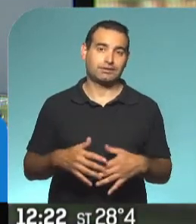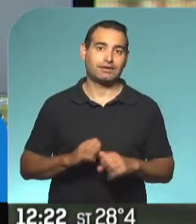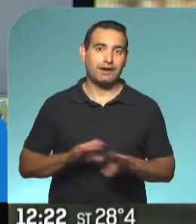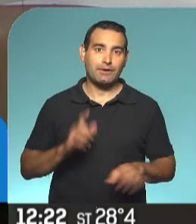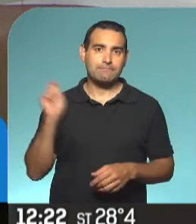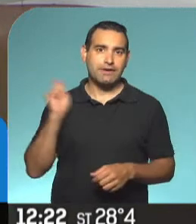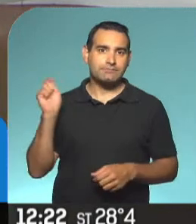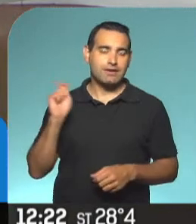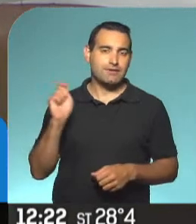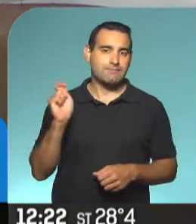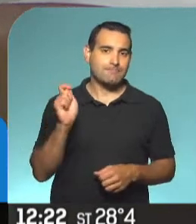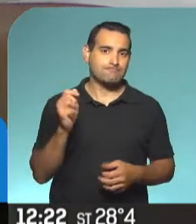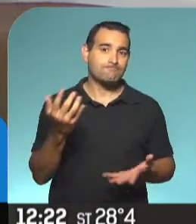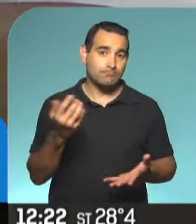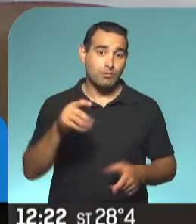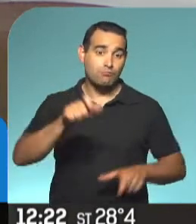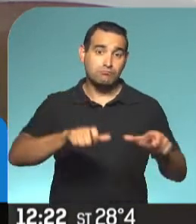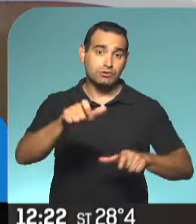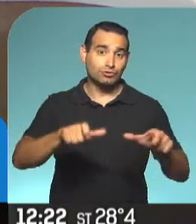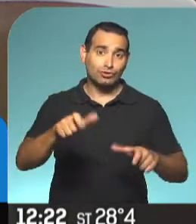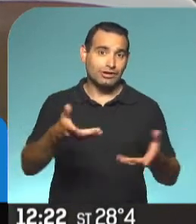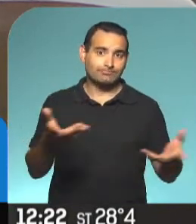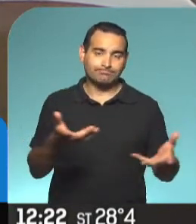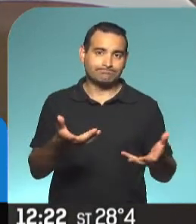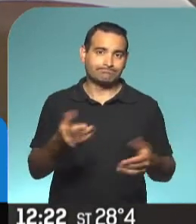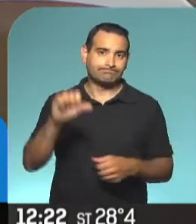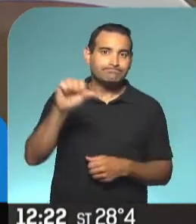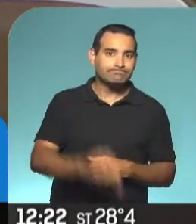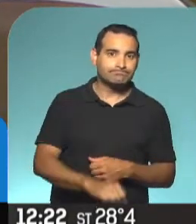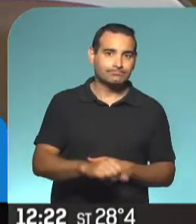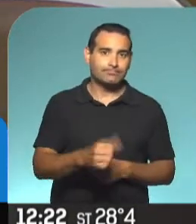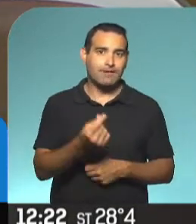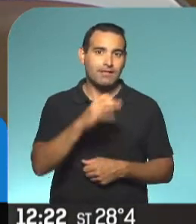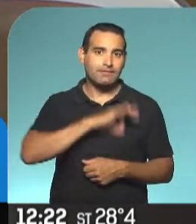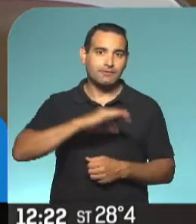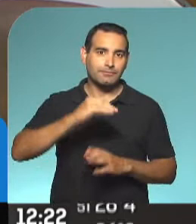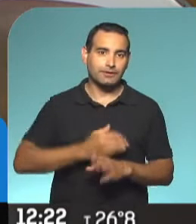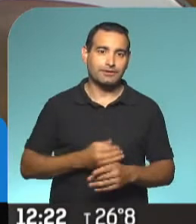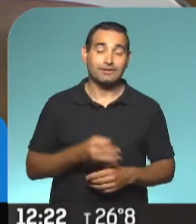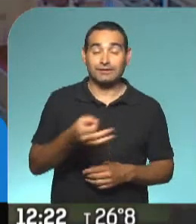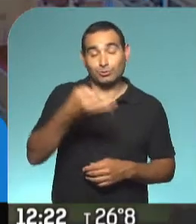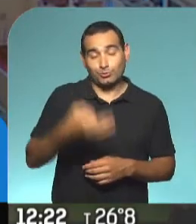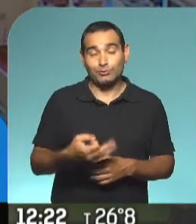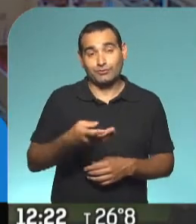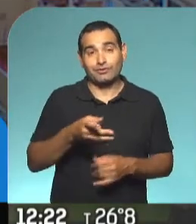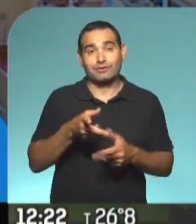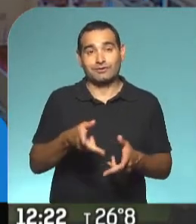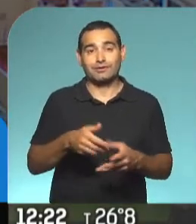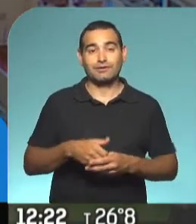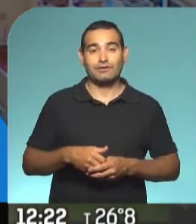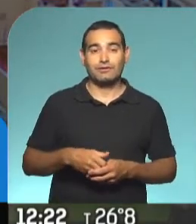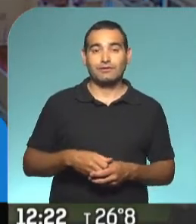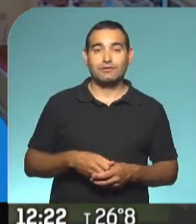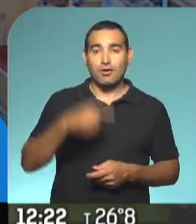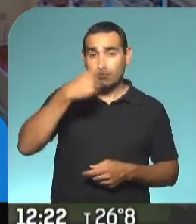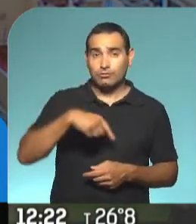en los cuales también una parte de la población quedó muy limitada en sus ingresos llegue su lesión ya cerrando me da la sensación